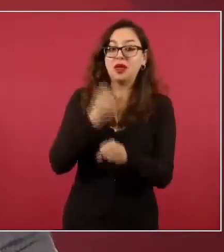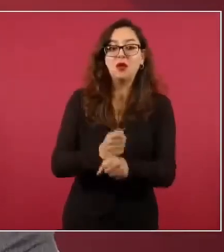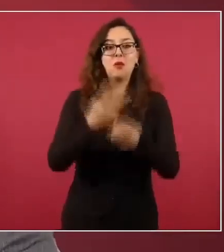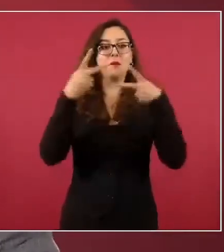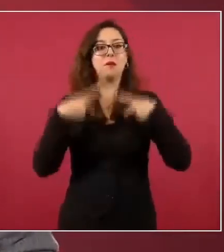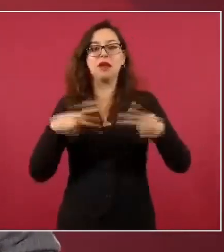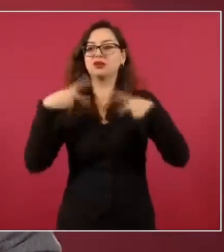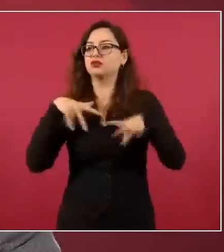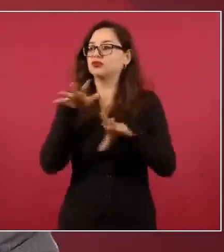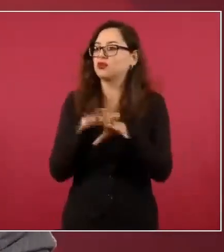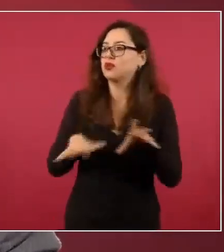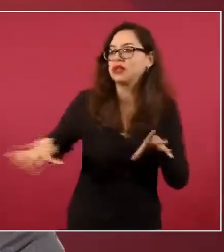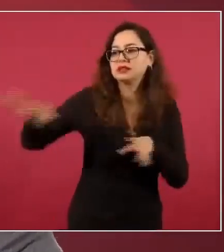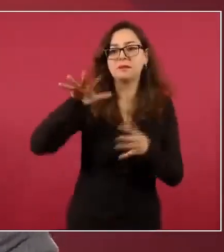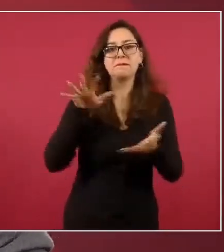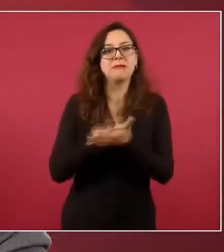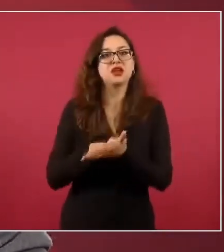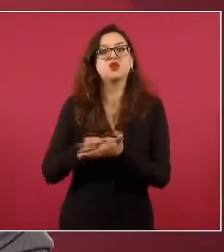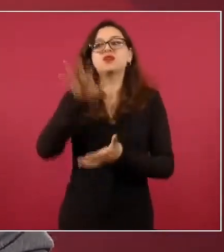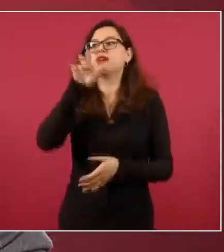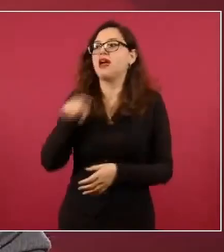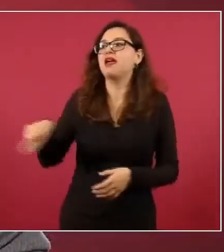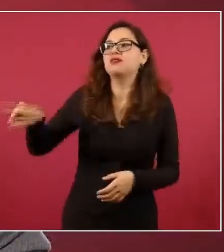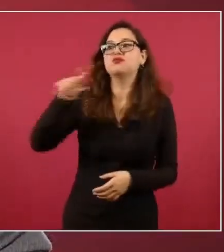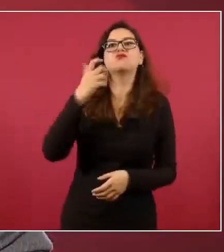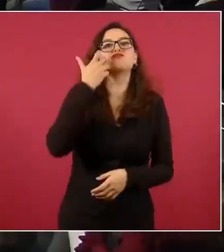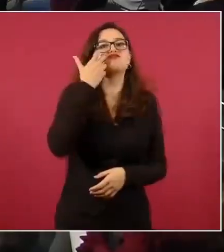pues no aplica,